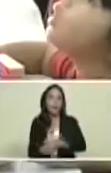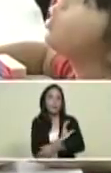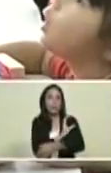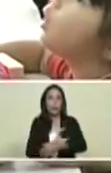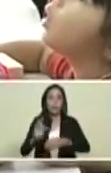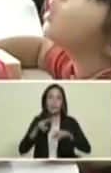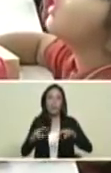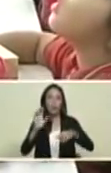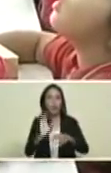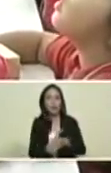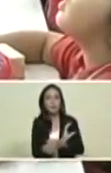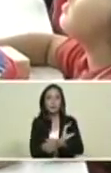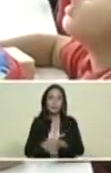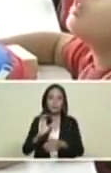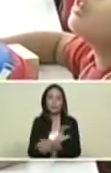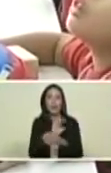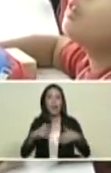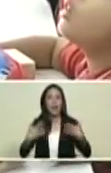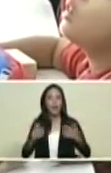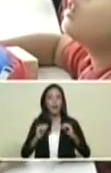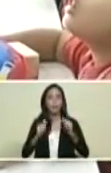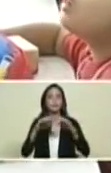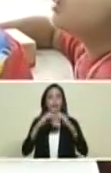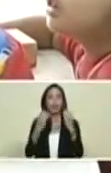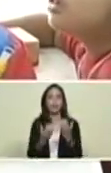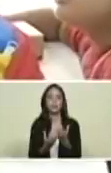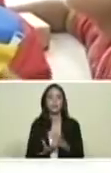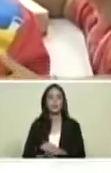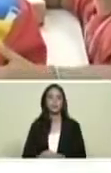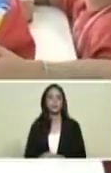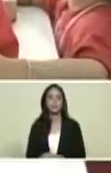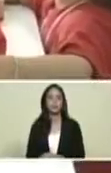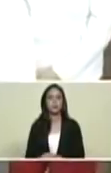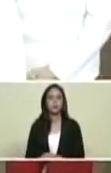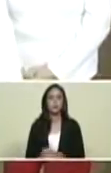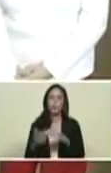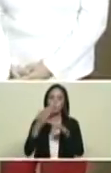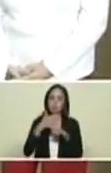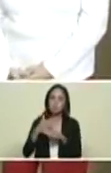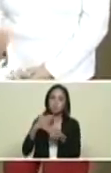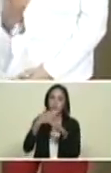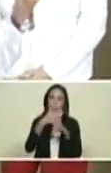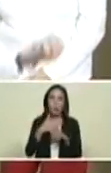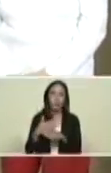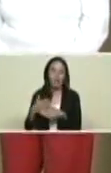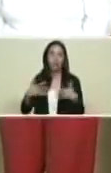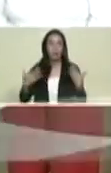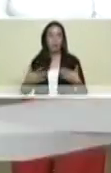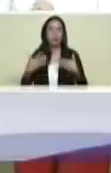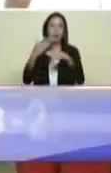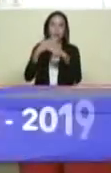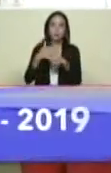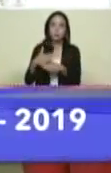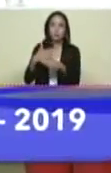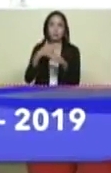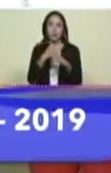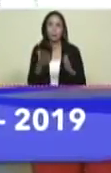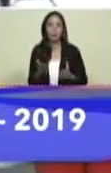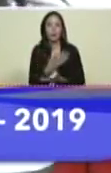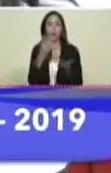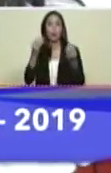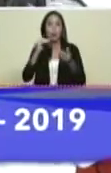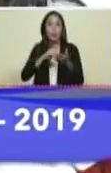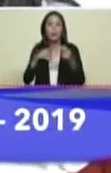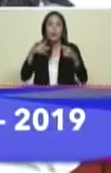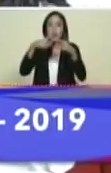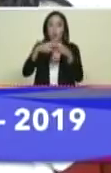infantiles, bueno, dando inicio al año escolar. Estamos compartiendo la felicidad de lo que ha sido la inauguración